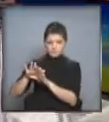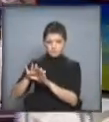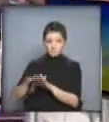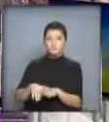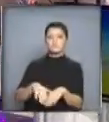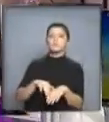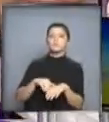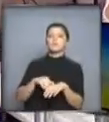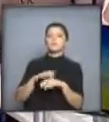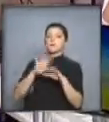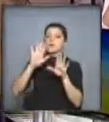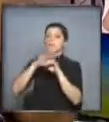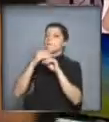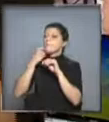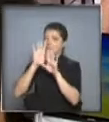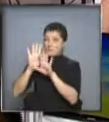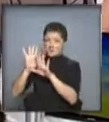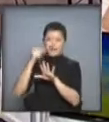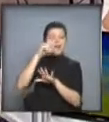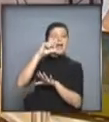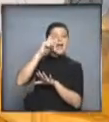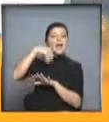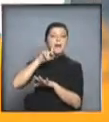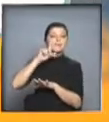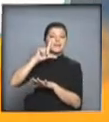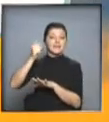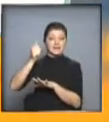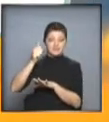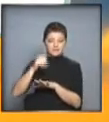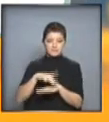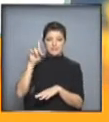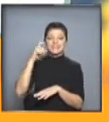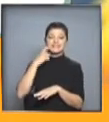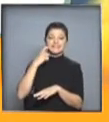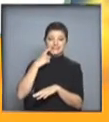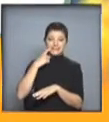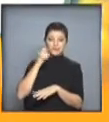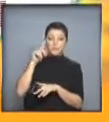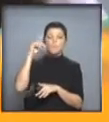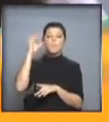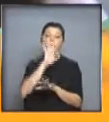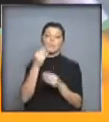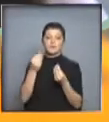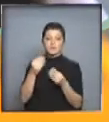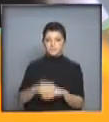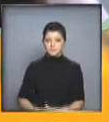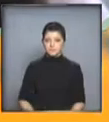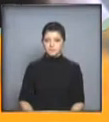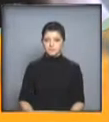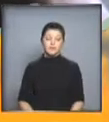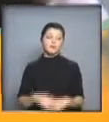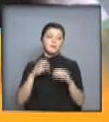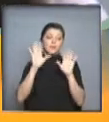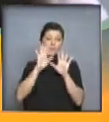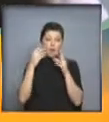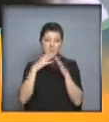Perfecto, a ver, Camila, yo estoy con vos, Fabián. Camila, en Concepción del Uruguay, Entre Ríos. Camila, tu opinión al respecto. Hola, Fabián.